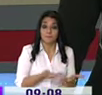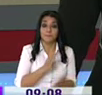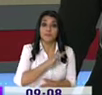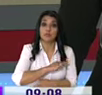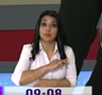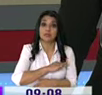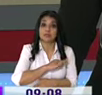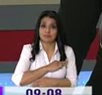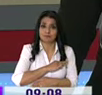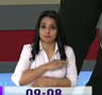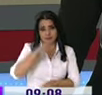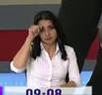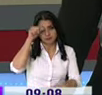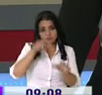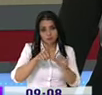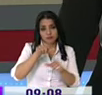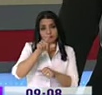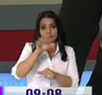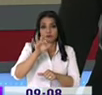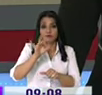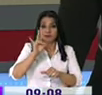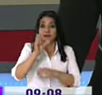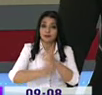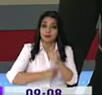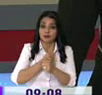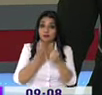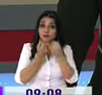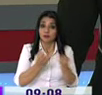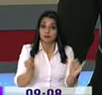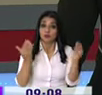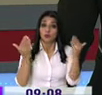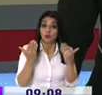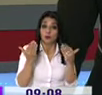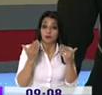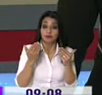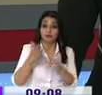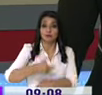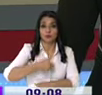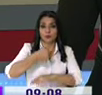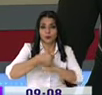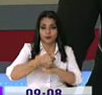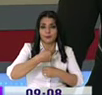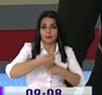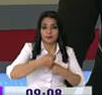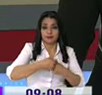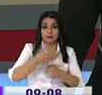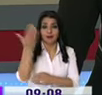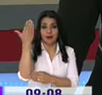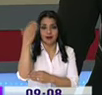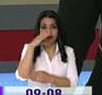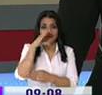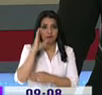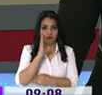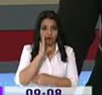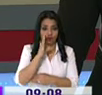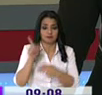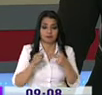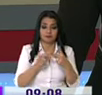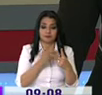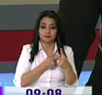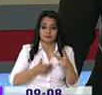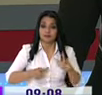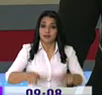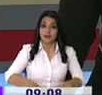municipio por la conmemoración de los 197 años de la independencia de Guayaquil, el alcalde Jaime Nebot como el primer mandatario Lenín